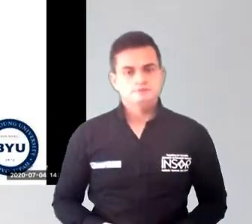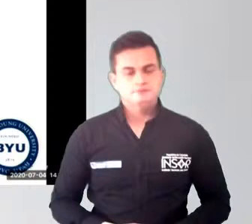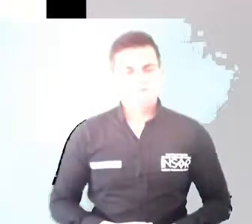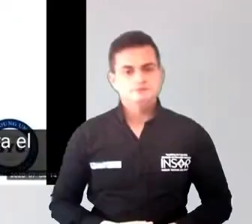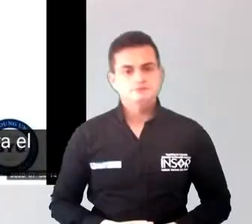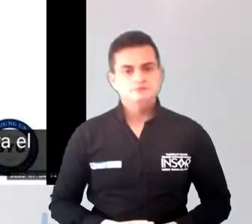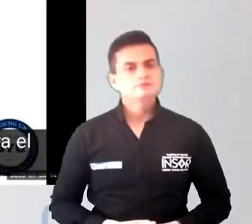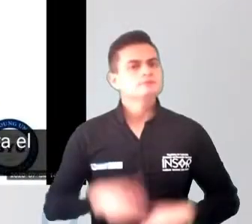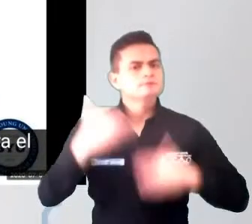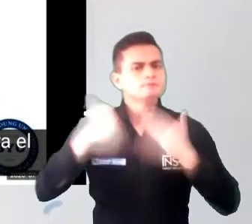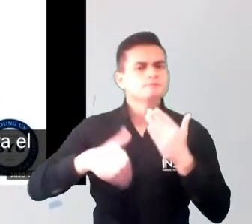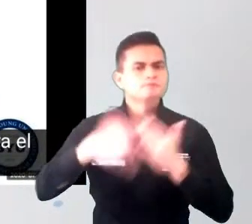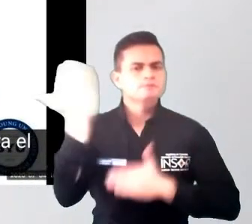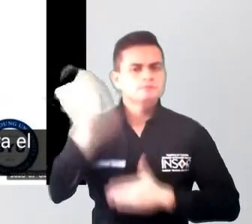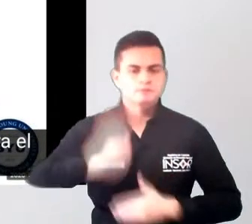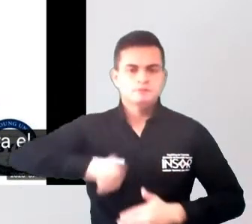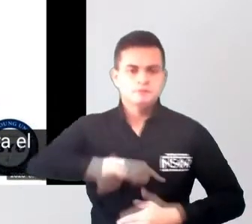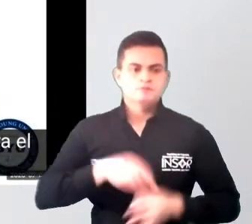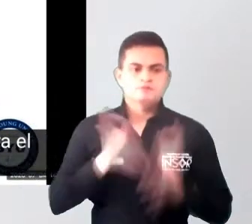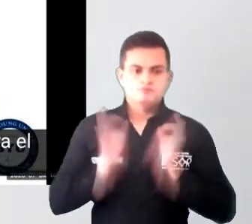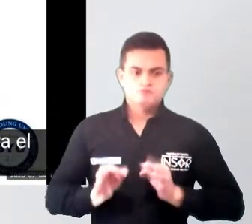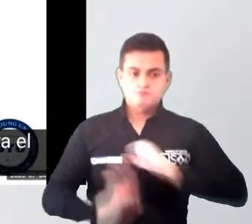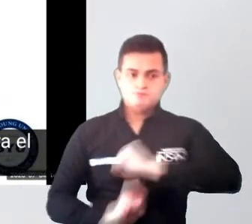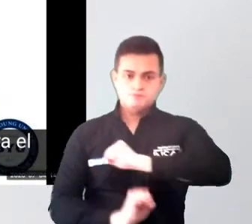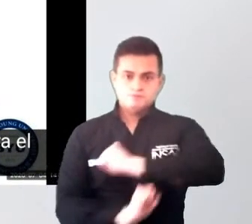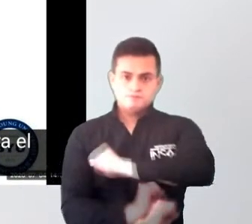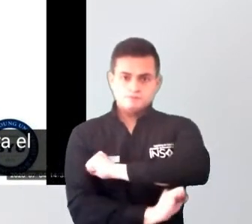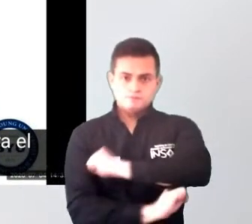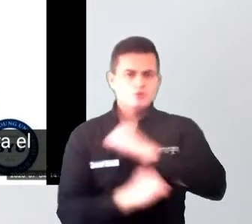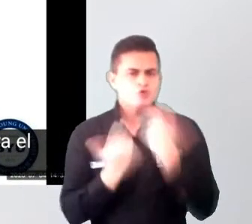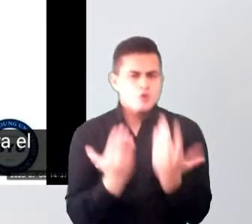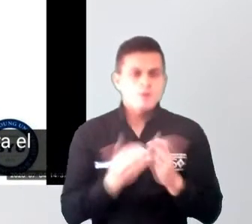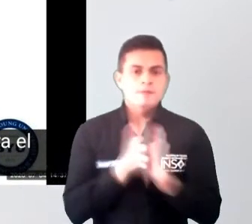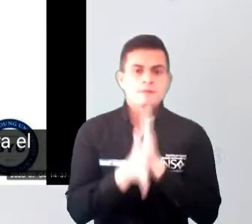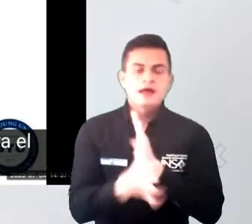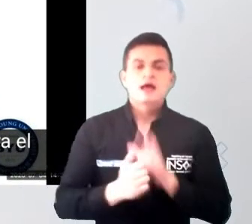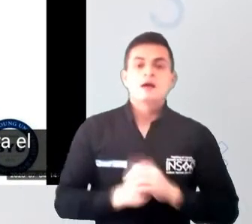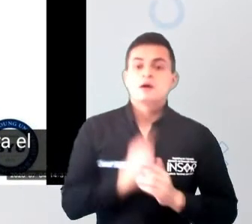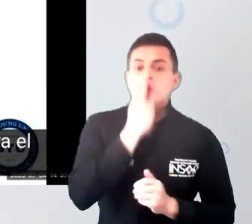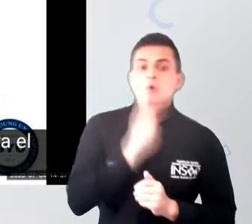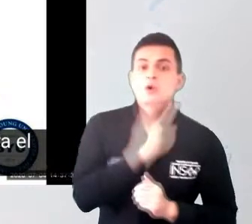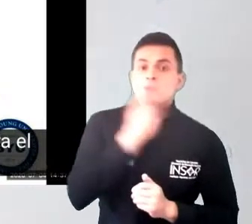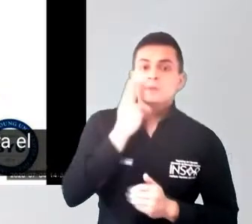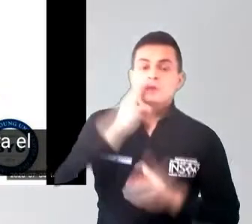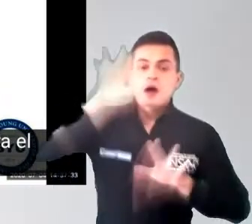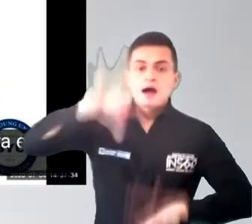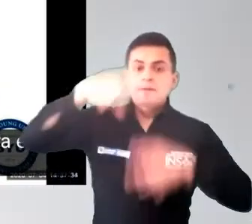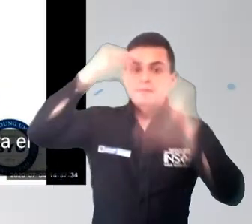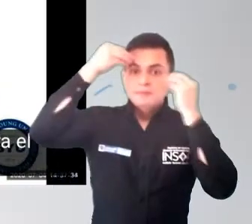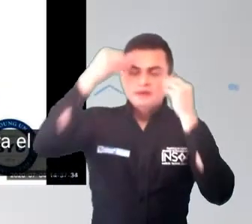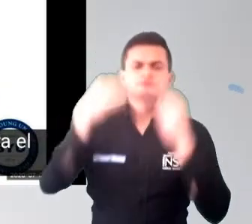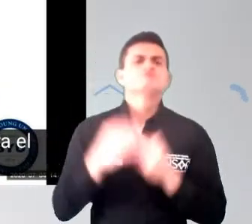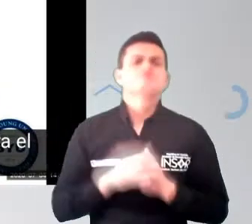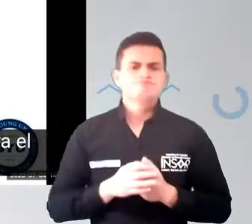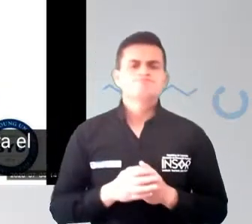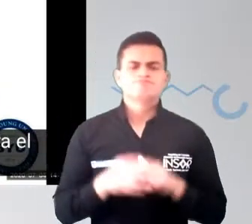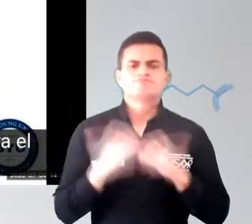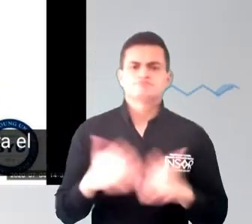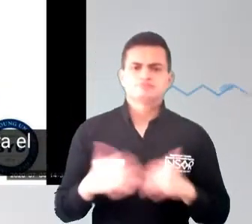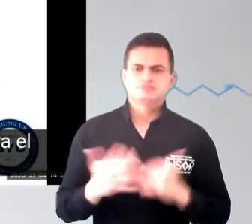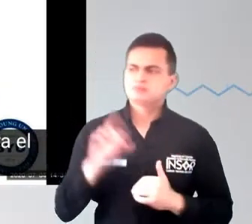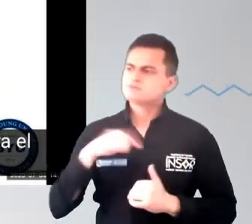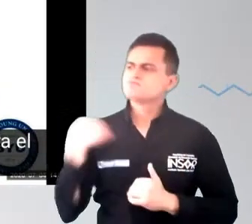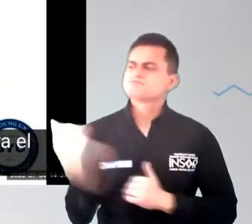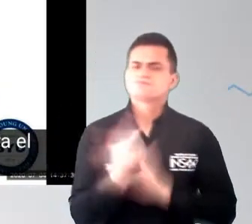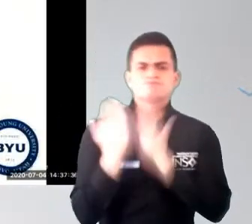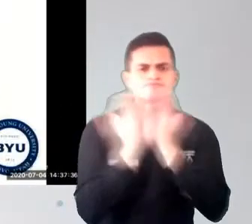Para iniciar con nuestras bases, el compromiso del aprendizaje se ha hallado en muchos estudios de